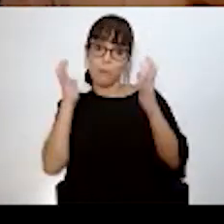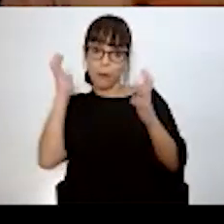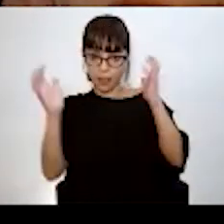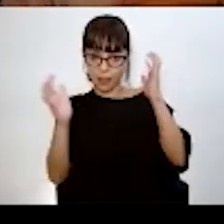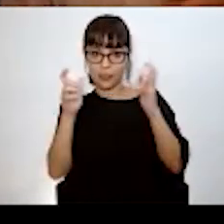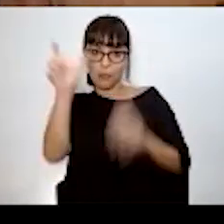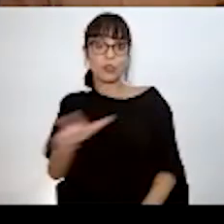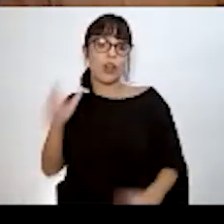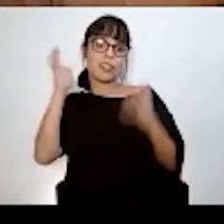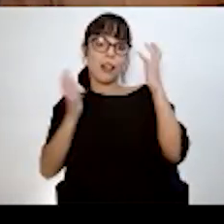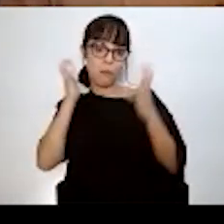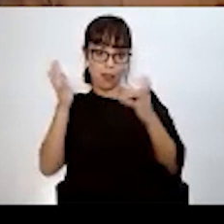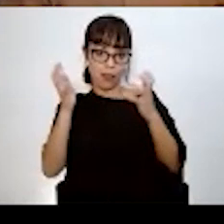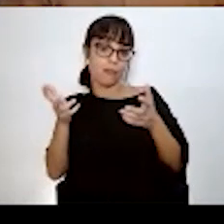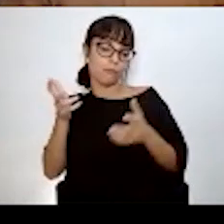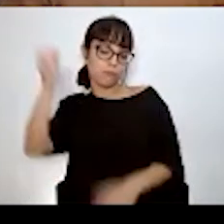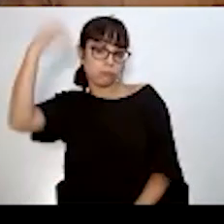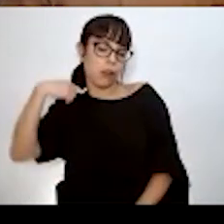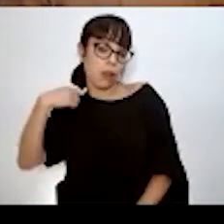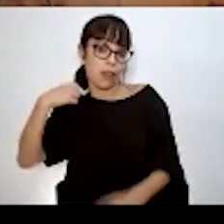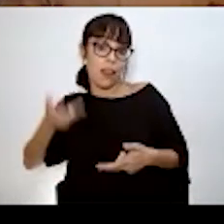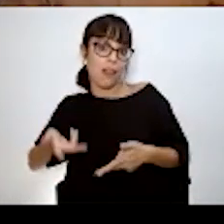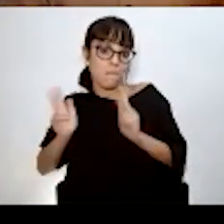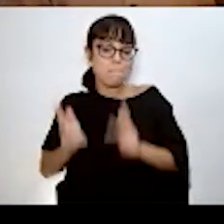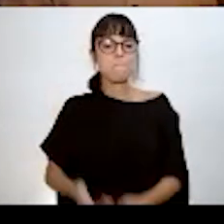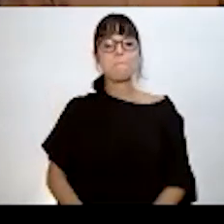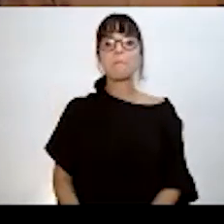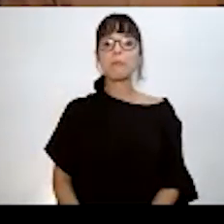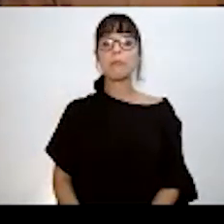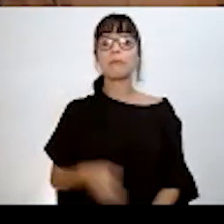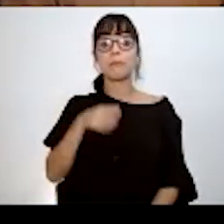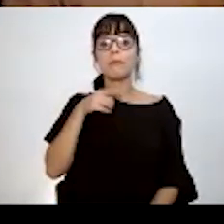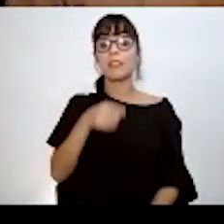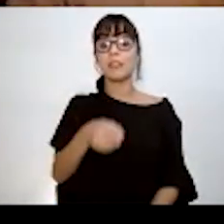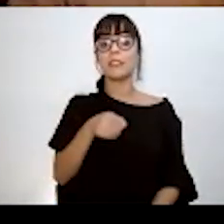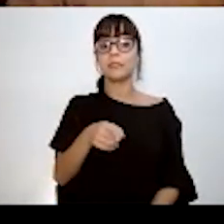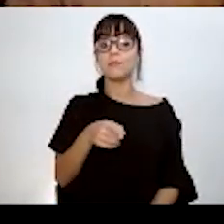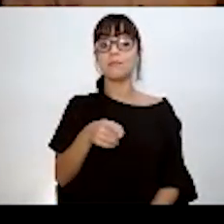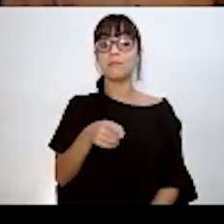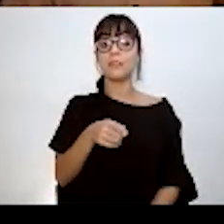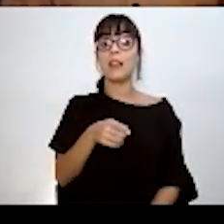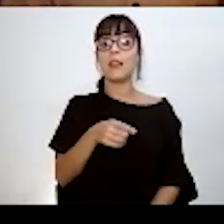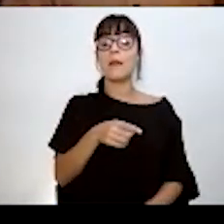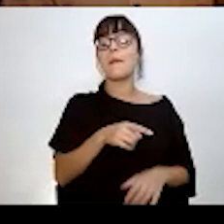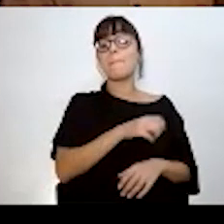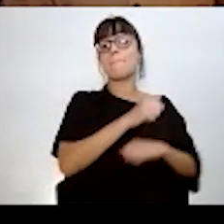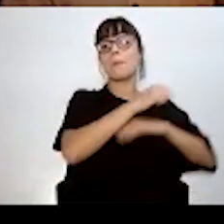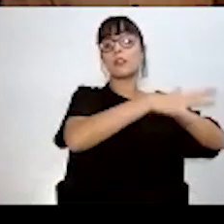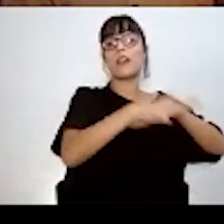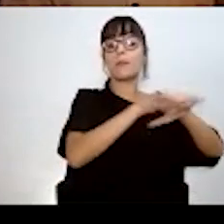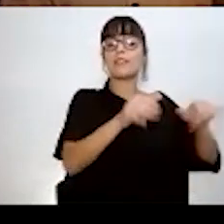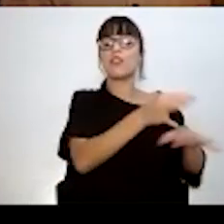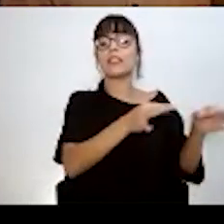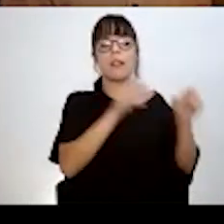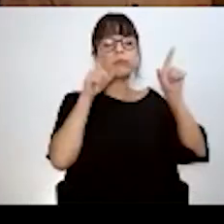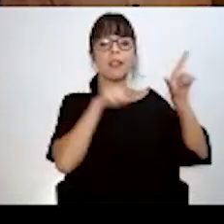las expediciones europeas en el siglo XVIII a las islas del Pacífico, que reactivan esa imagen del isleño como el buen salvaje, como aquel